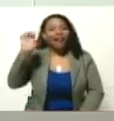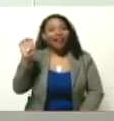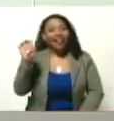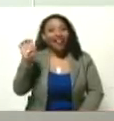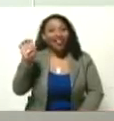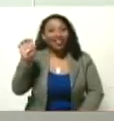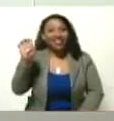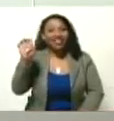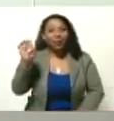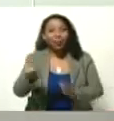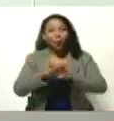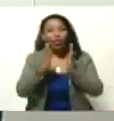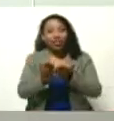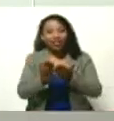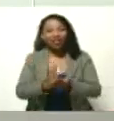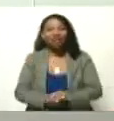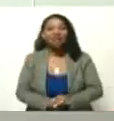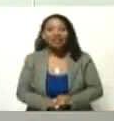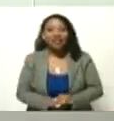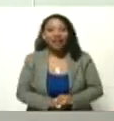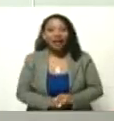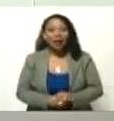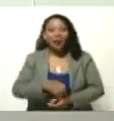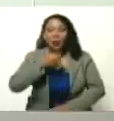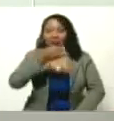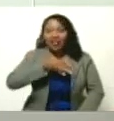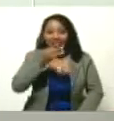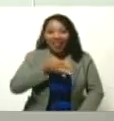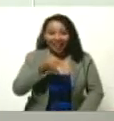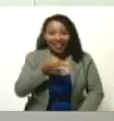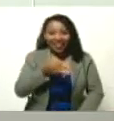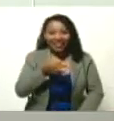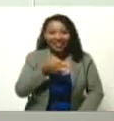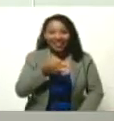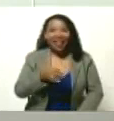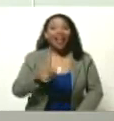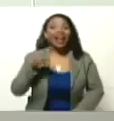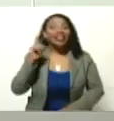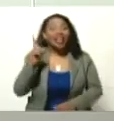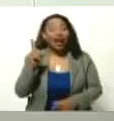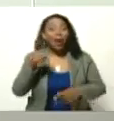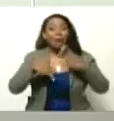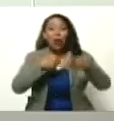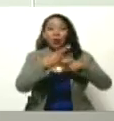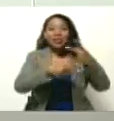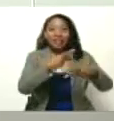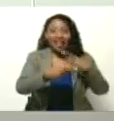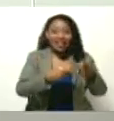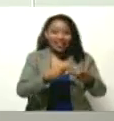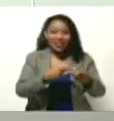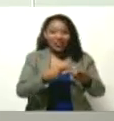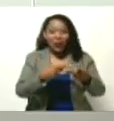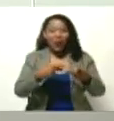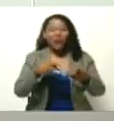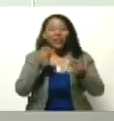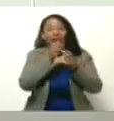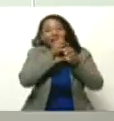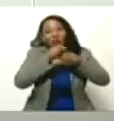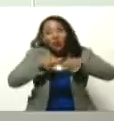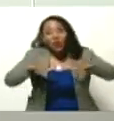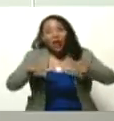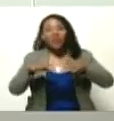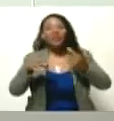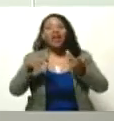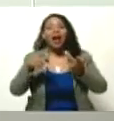saludos. Luego de este proceso de las estructuras medias del partido, ¿considera que ya